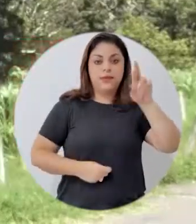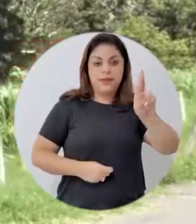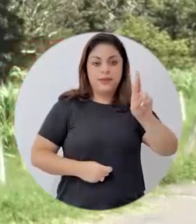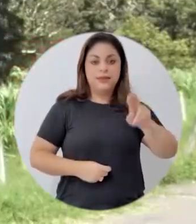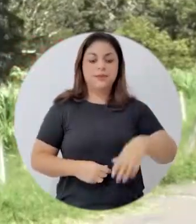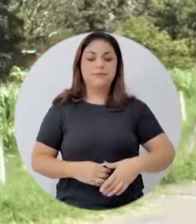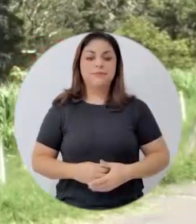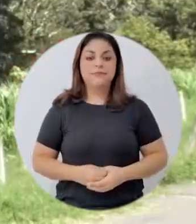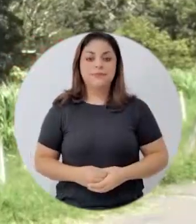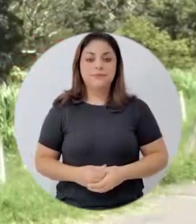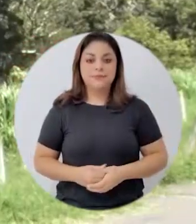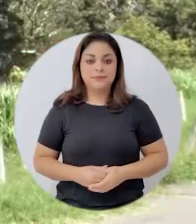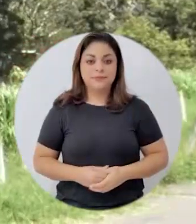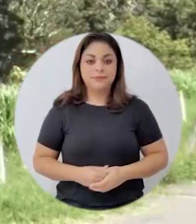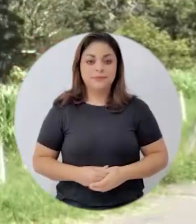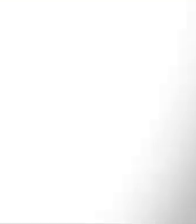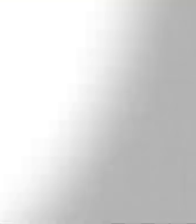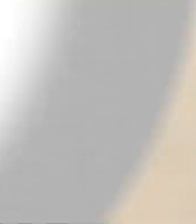www.unasostenible.una.ac.cr.